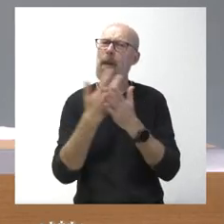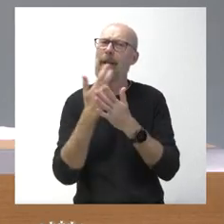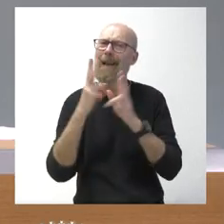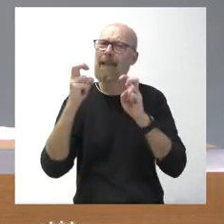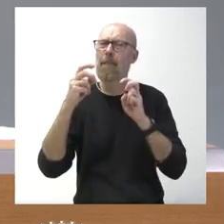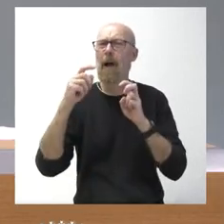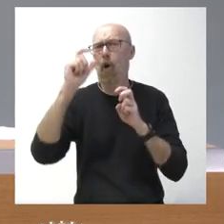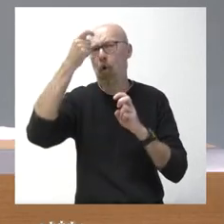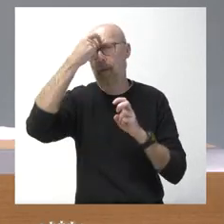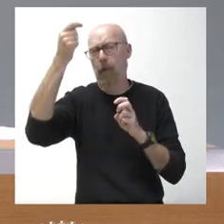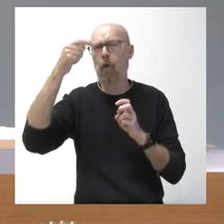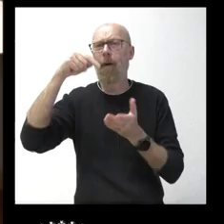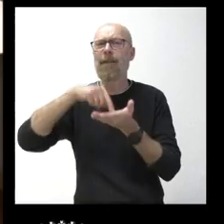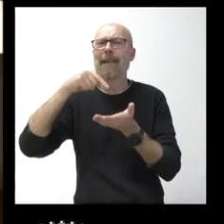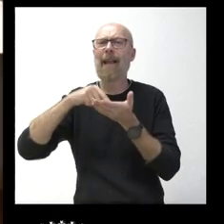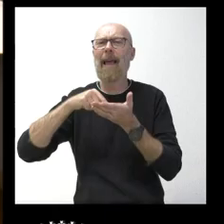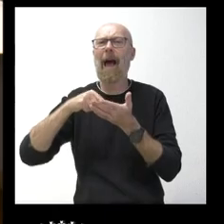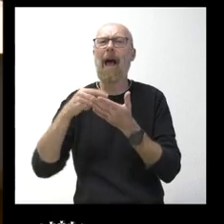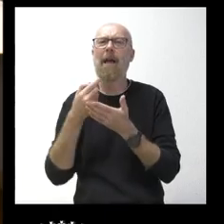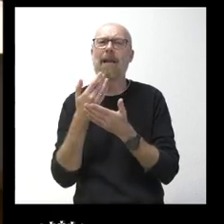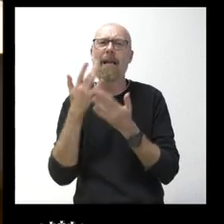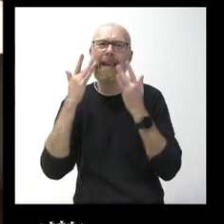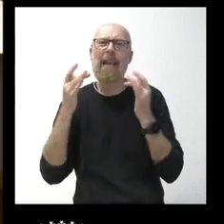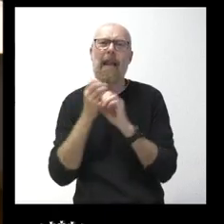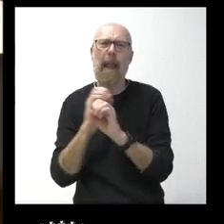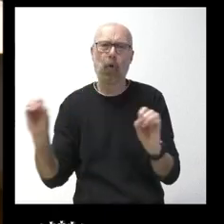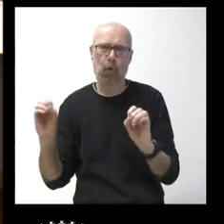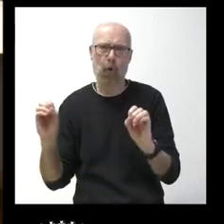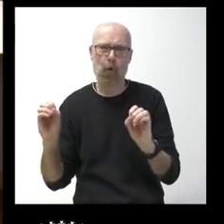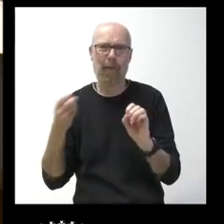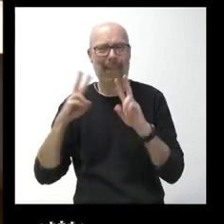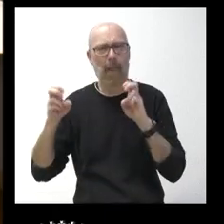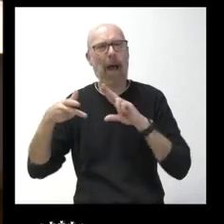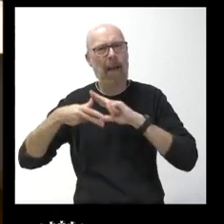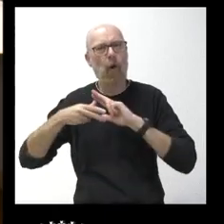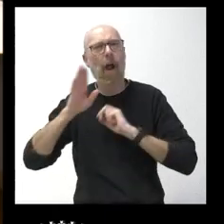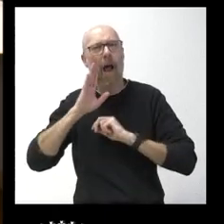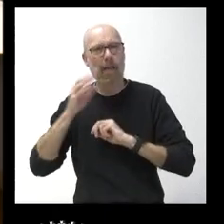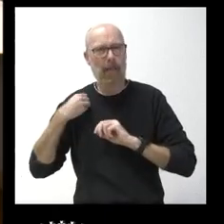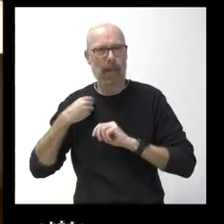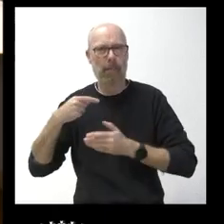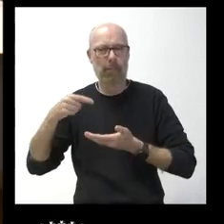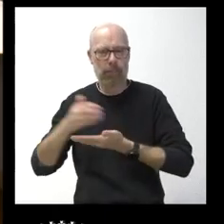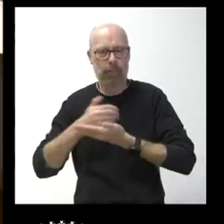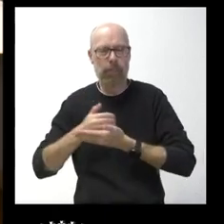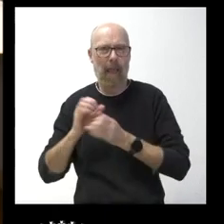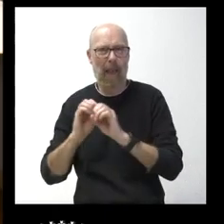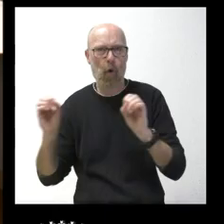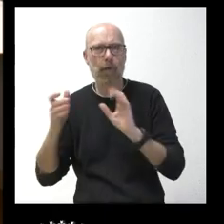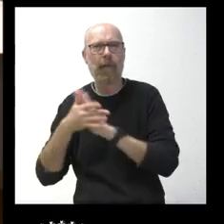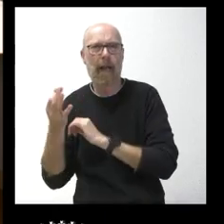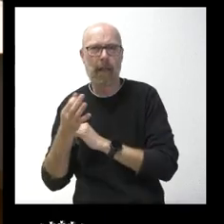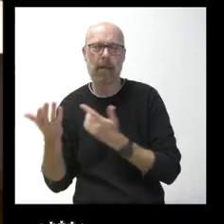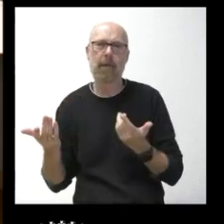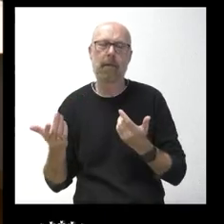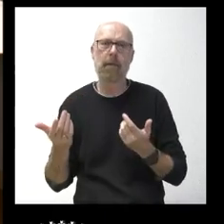fiscalidad efecto neutro en la filial de Renault comercial estaba con la sedes social en Castilla León tributaba en Castilla